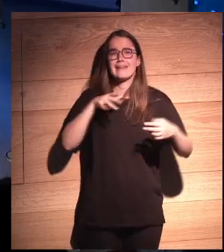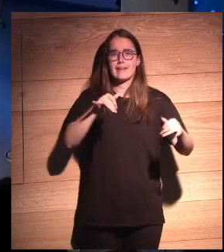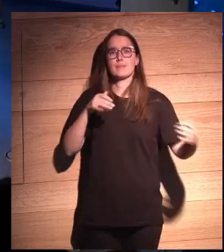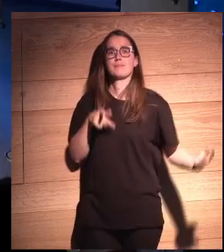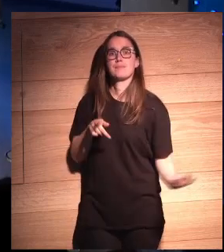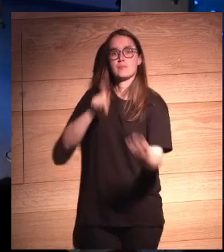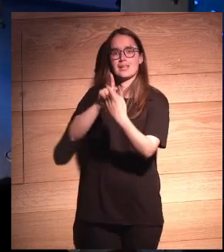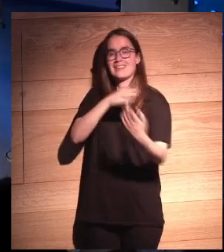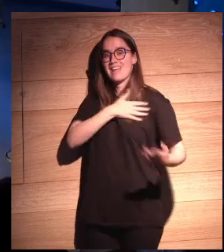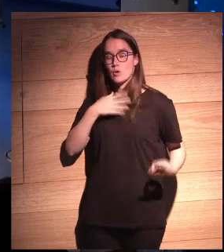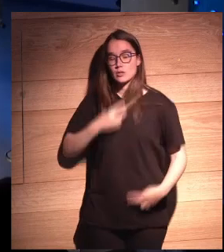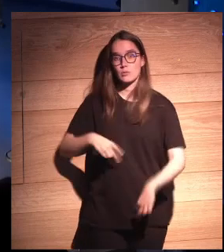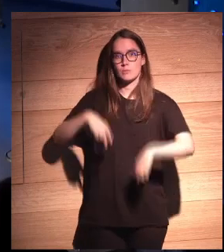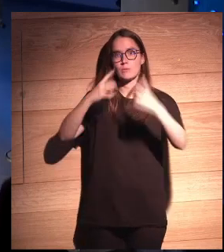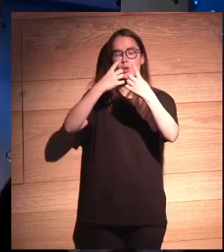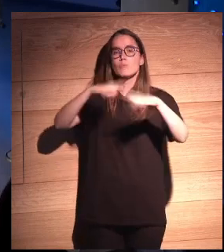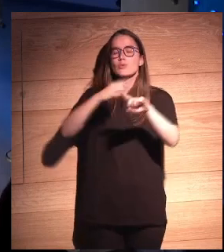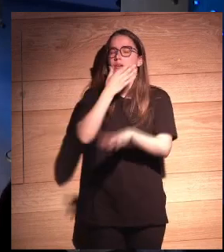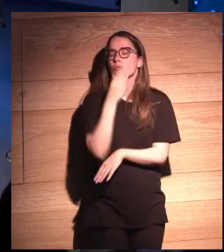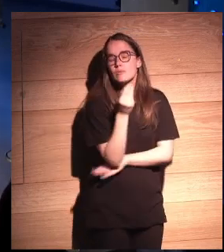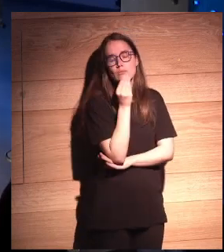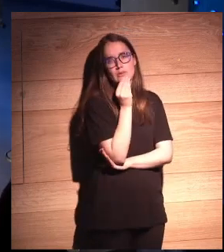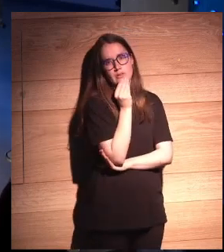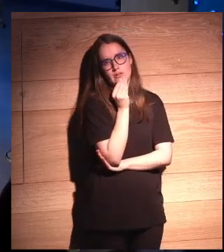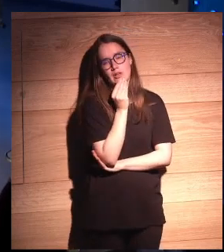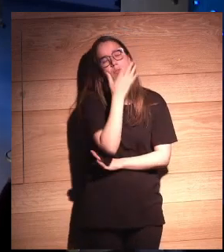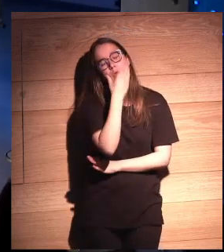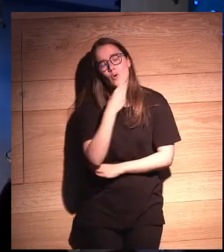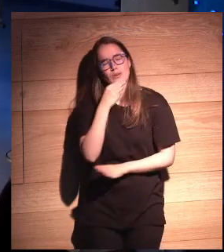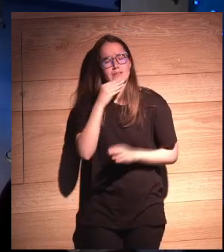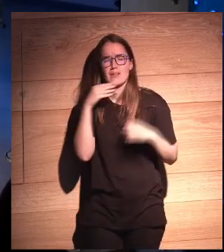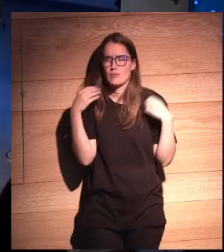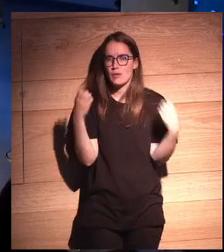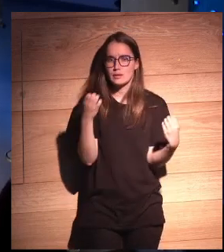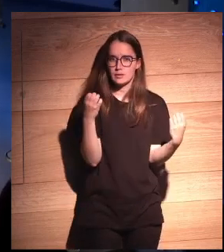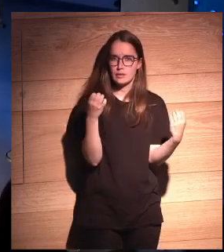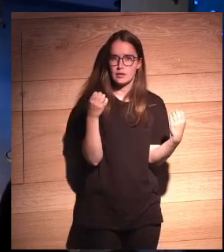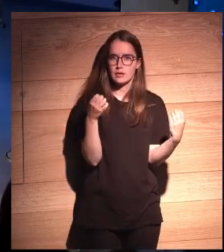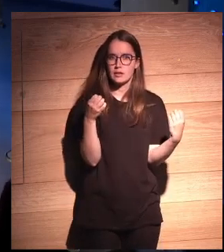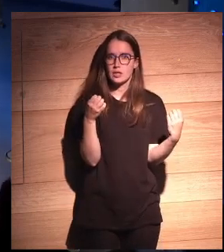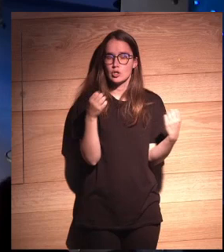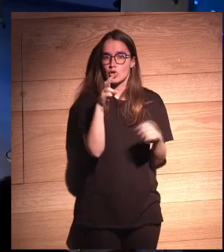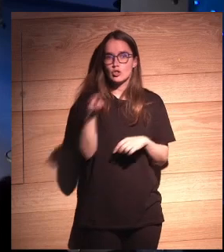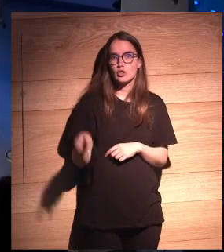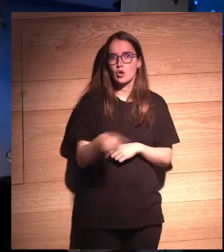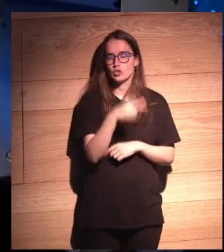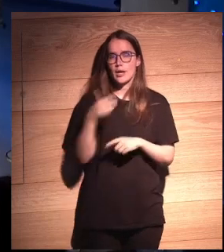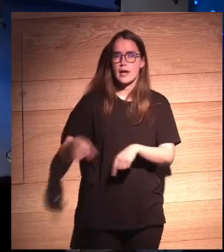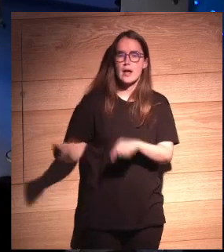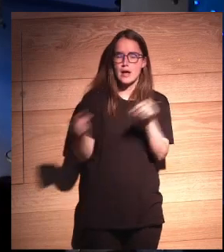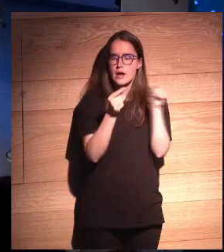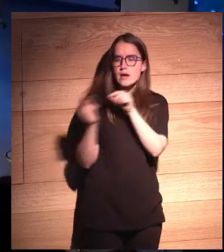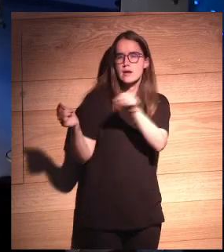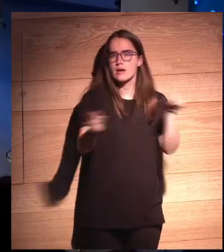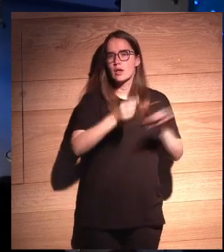y quiero que cuando se vean suene una música muy linda y muy bonita. Y durante 2 horas de discusión con el